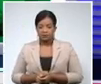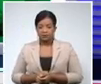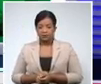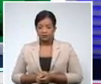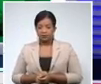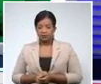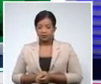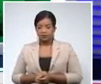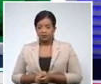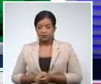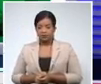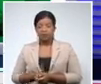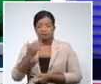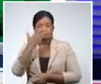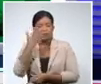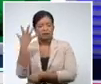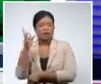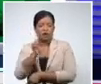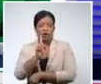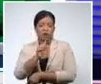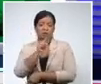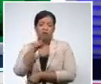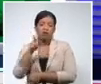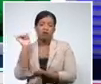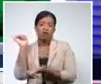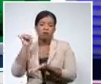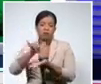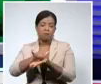no, viajeros internacionales.